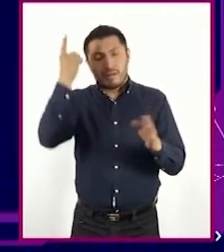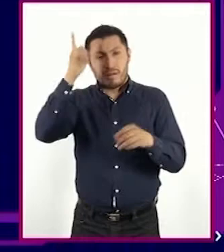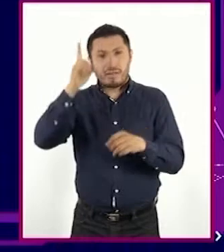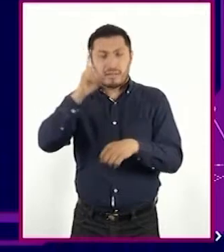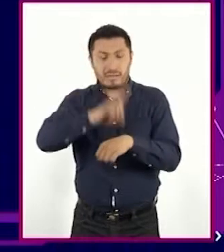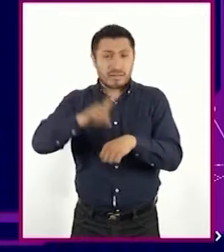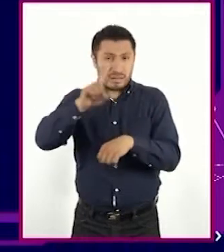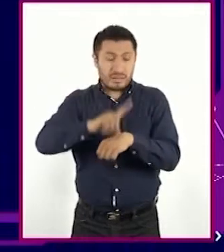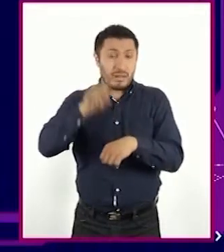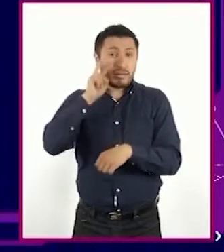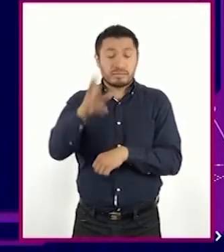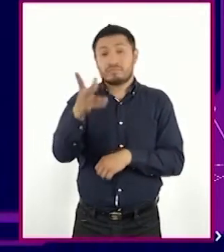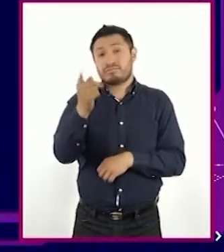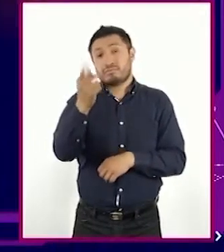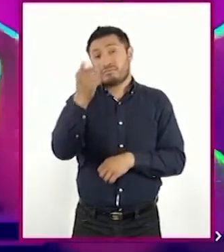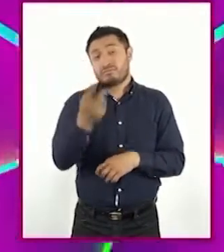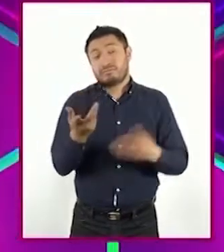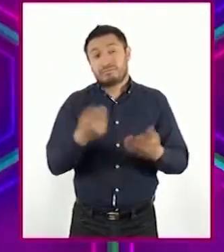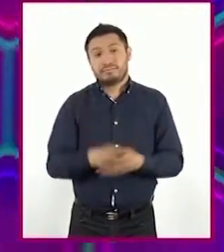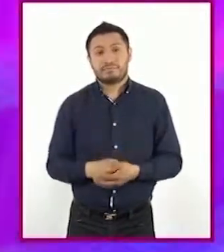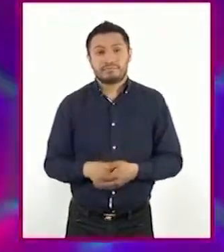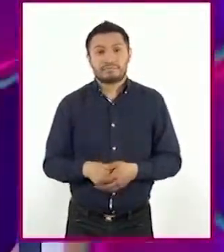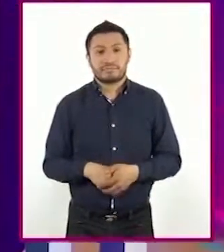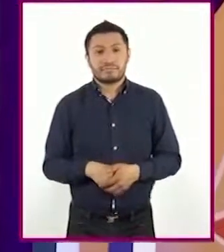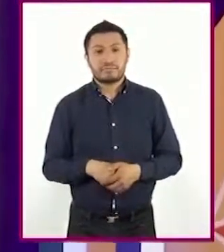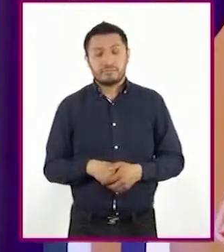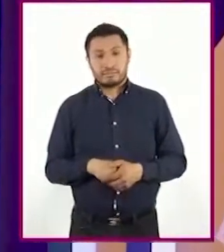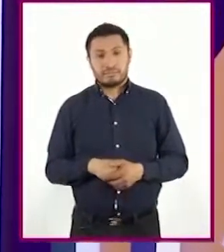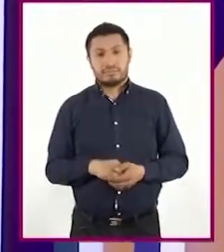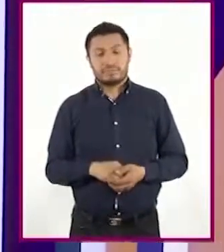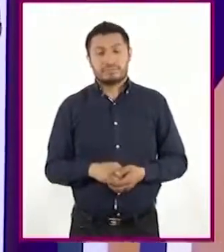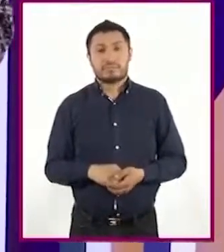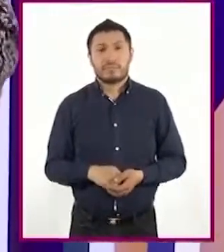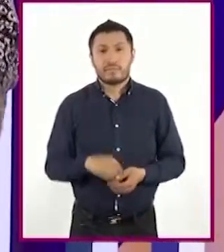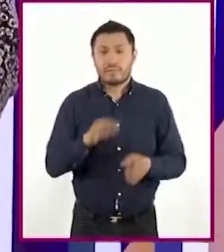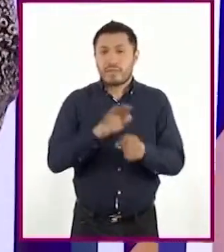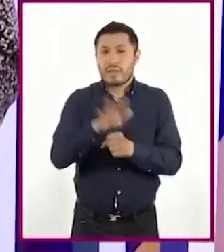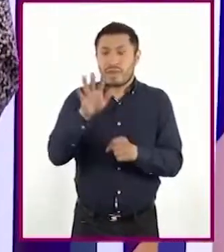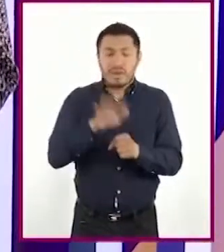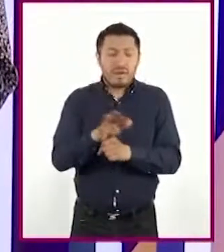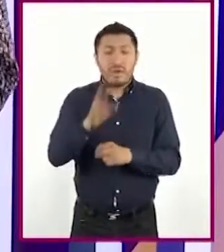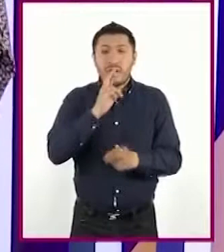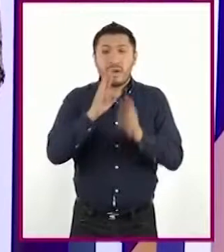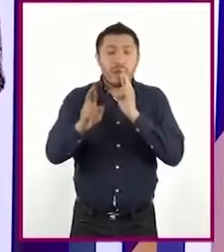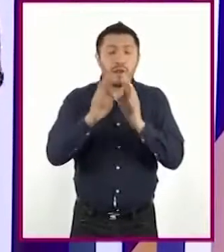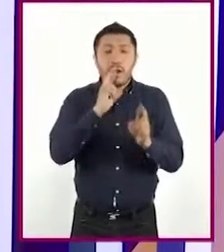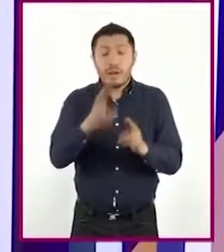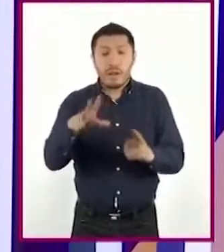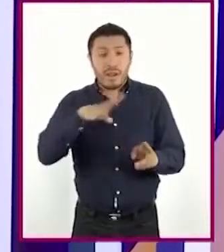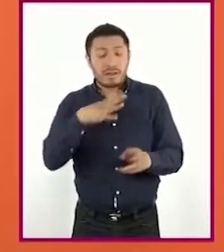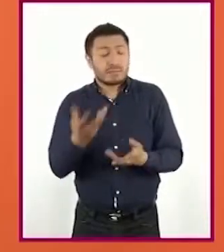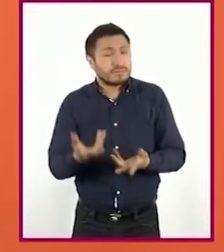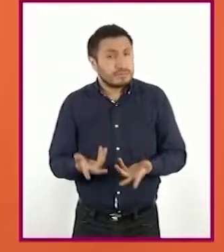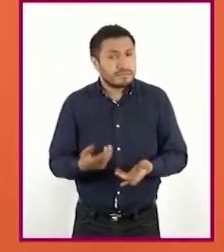televisión diariamente. Muy bien, Leslie. ¿Cuáles son algunos de los resultados que se